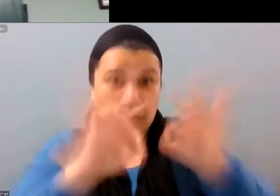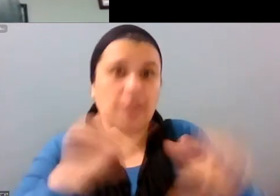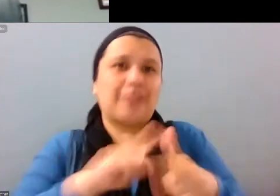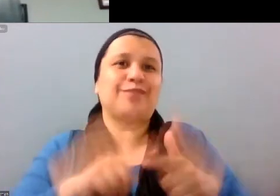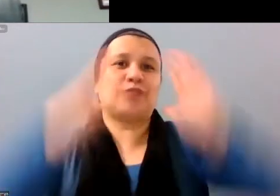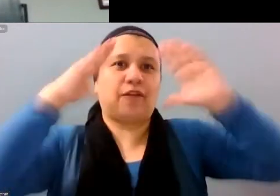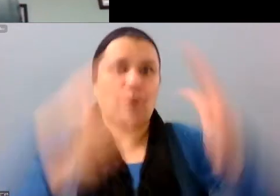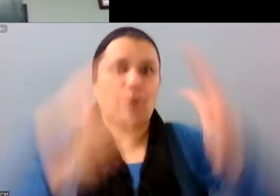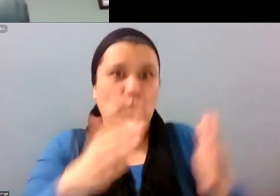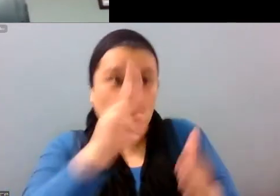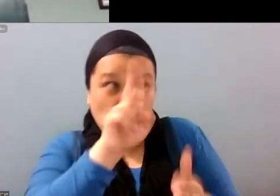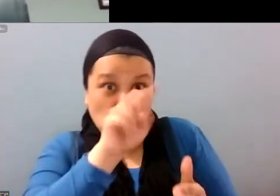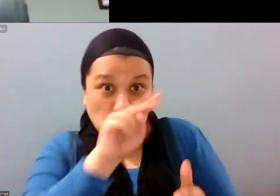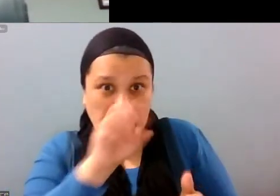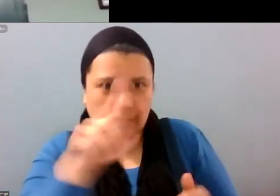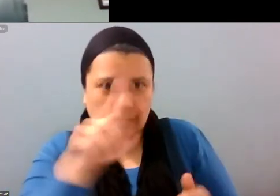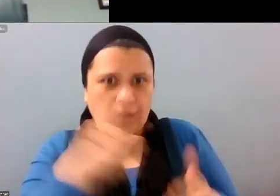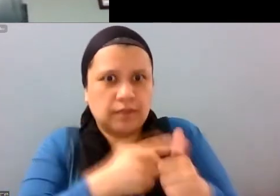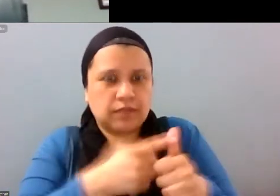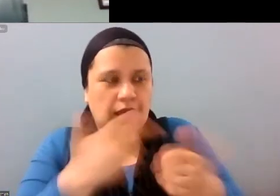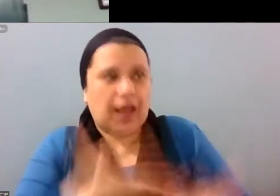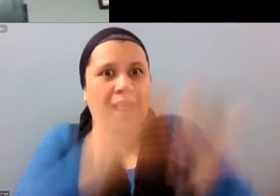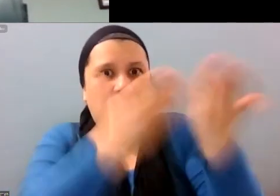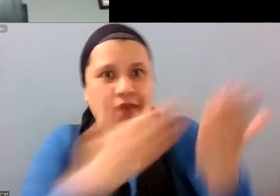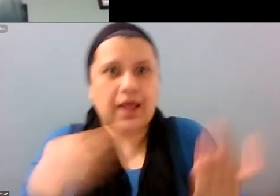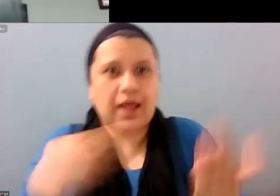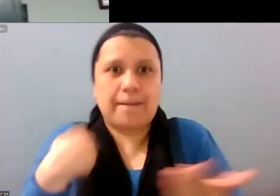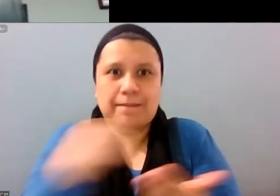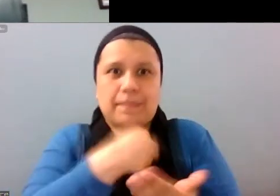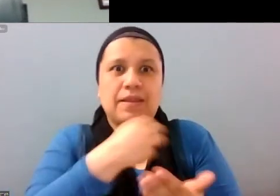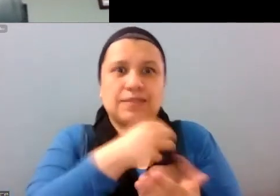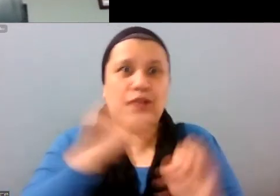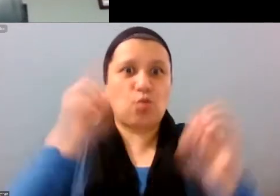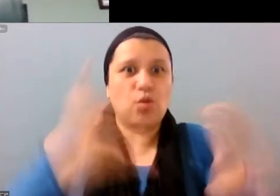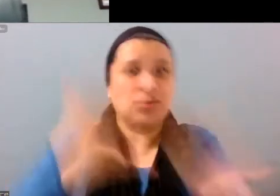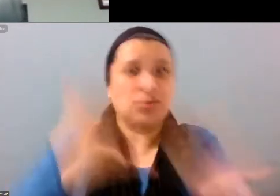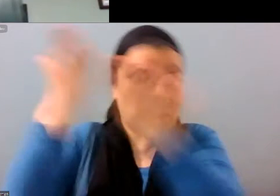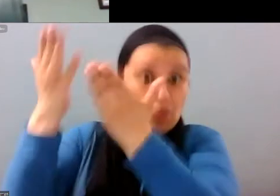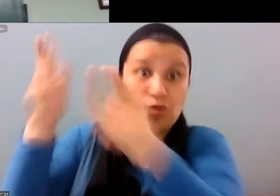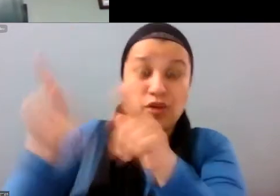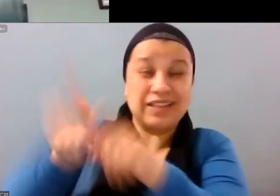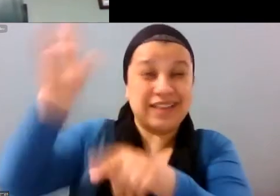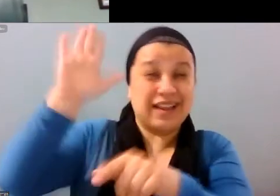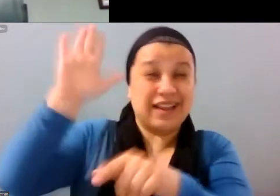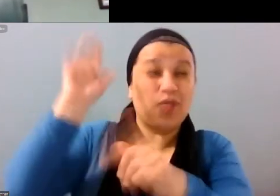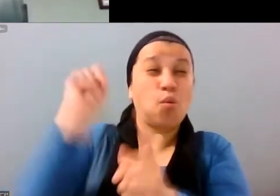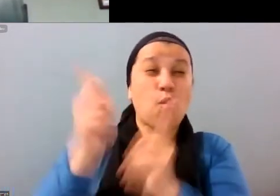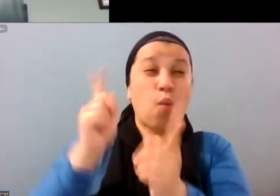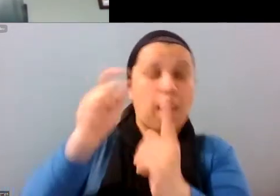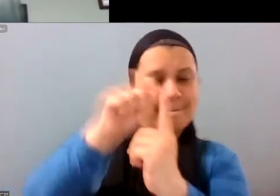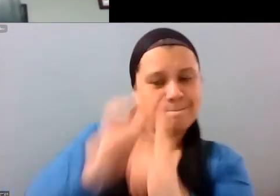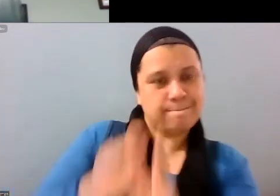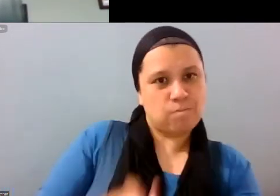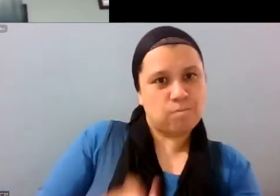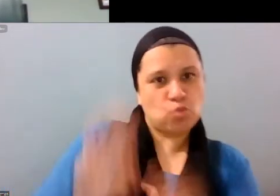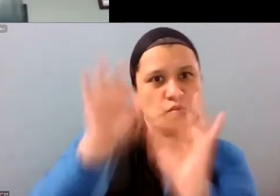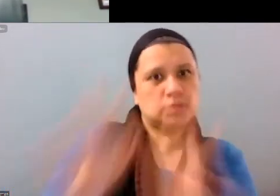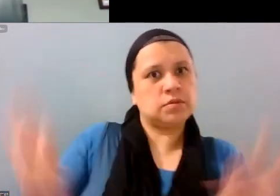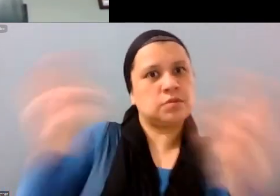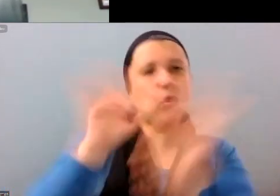desde el principio ofreciéndole ayuda al Ministerio de Educación Pública en aquellos puntos que considerábamos que eran cruciales ¿cuáles?